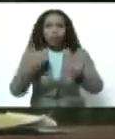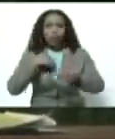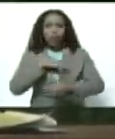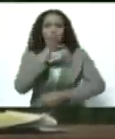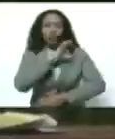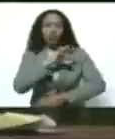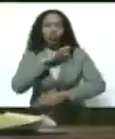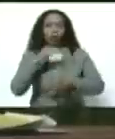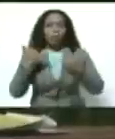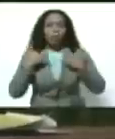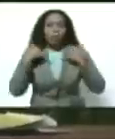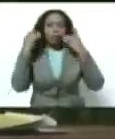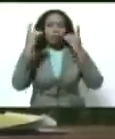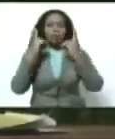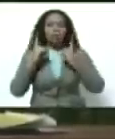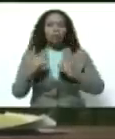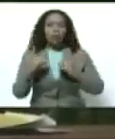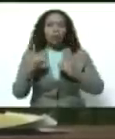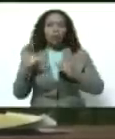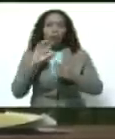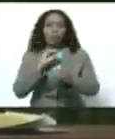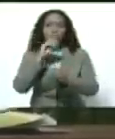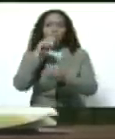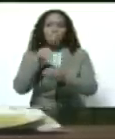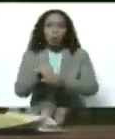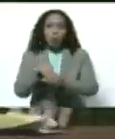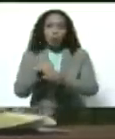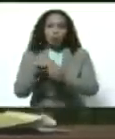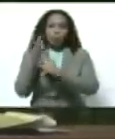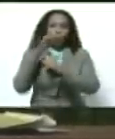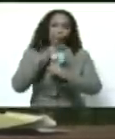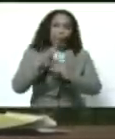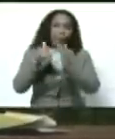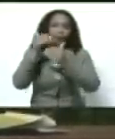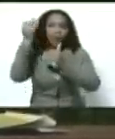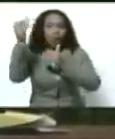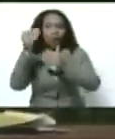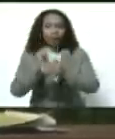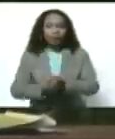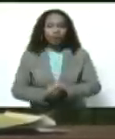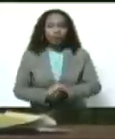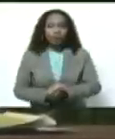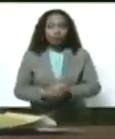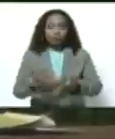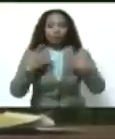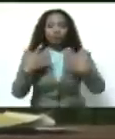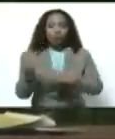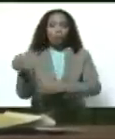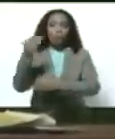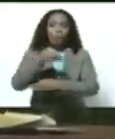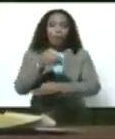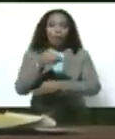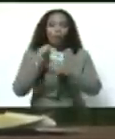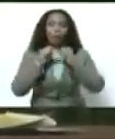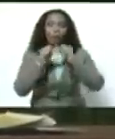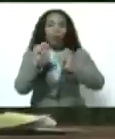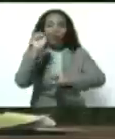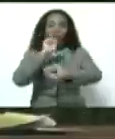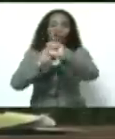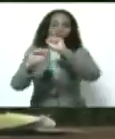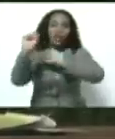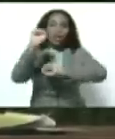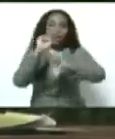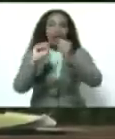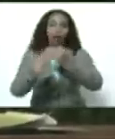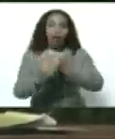y autodeterminación sin injerencias ni presiones externas. Urge además continuar defendiendo al